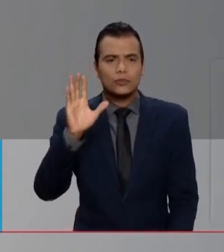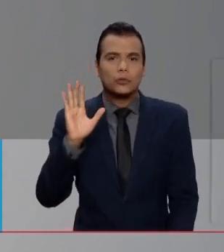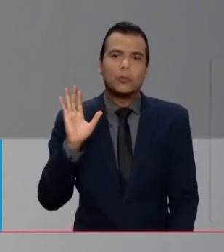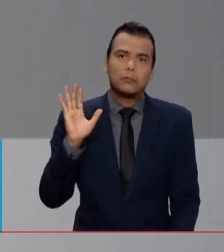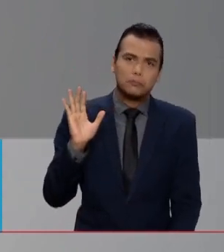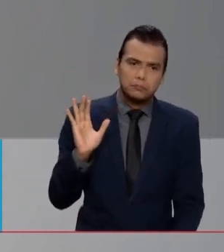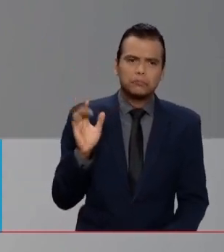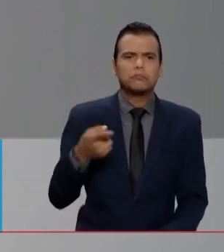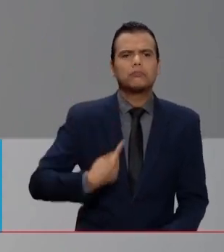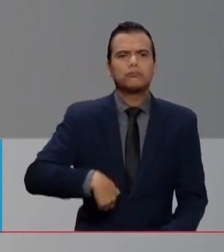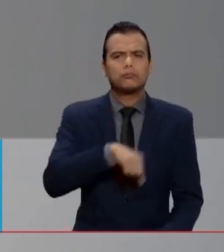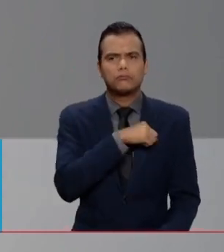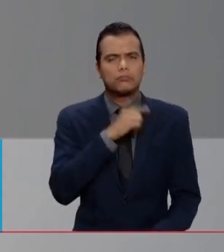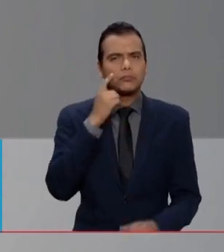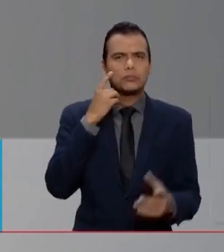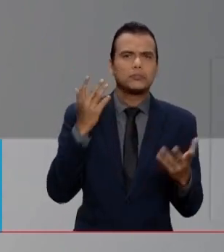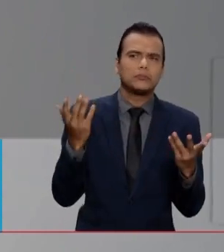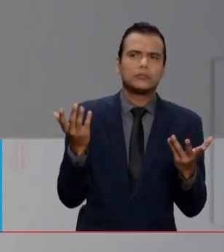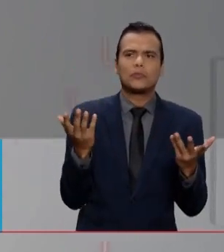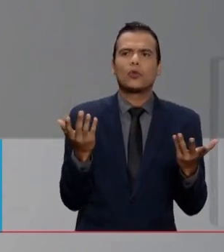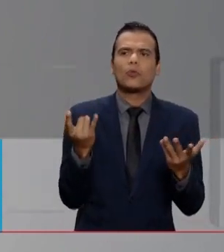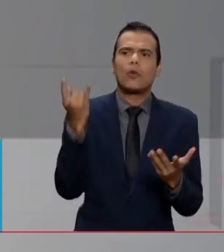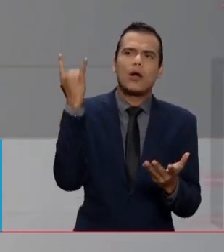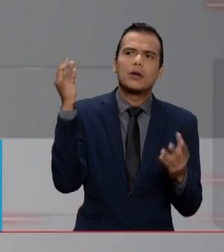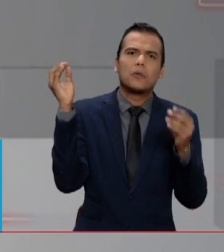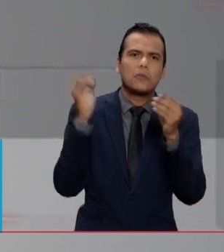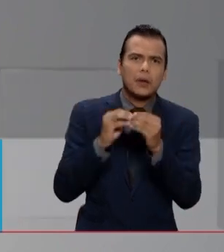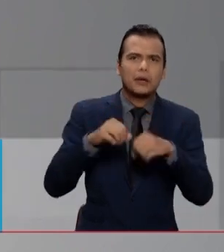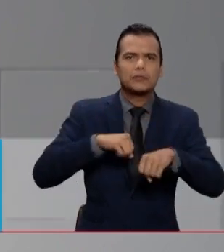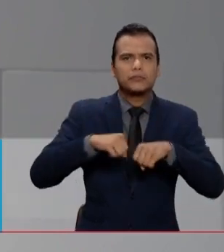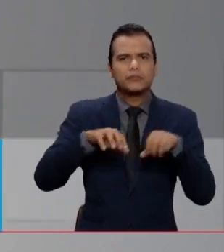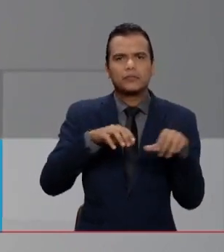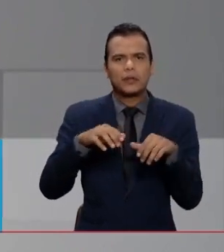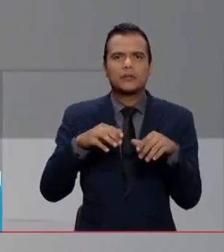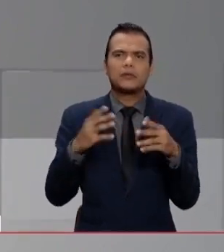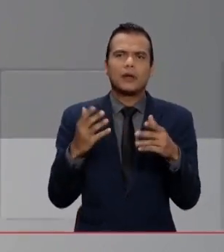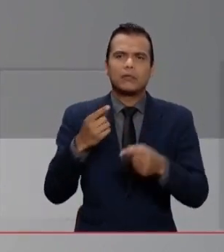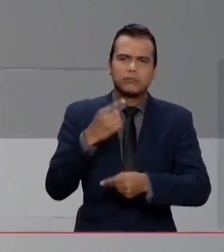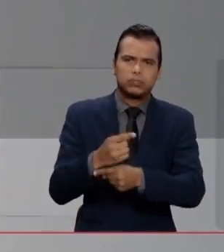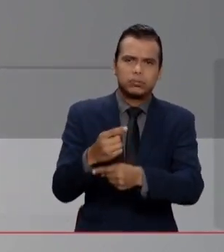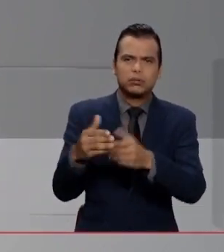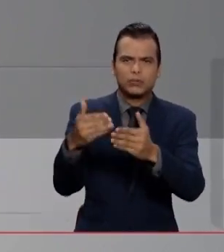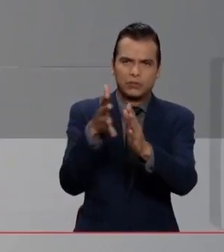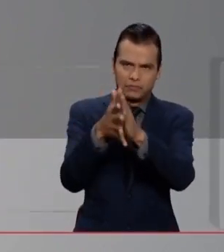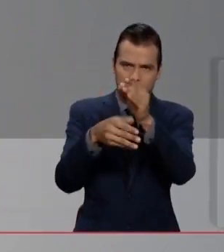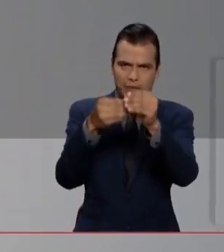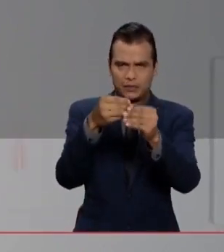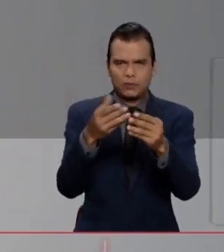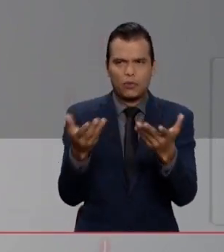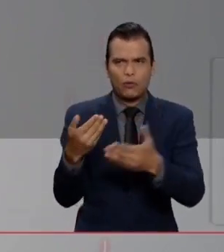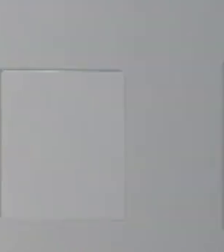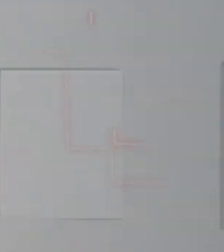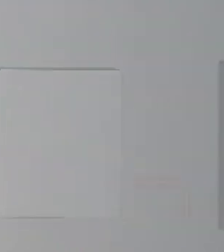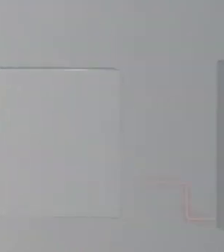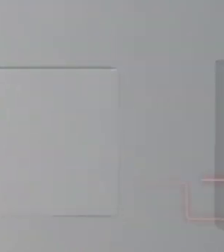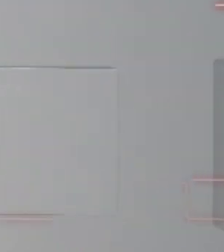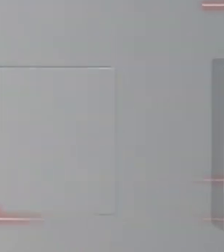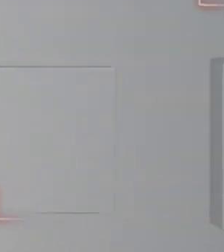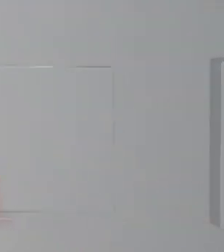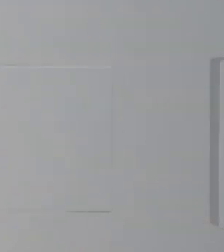pues atentos a realizar las acciones pertinentes y les estaremos contando pues cómo avanza el tema.